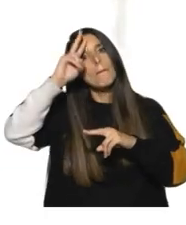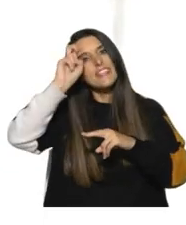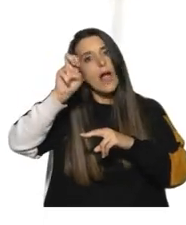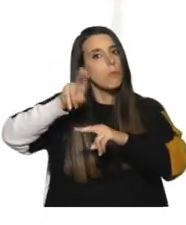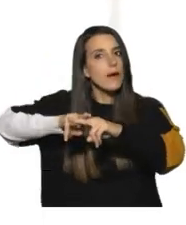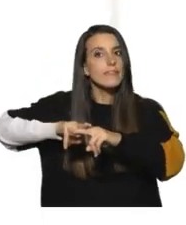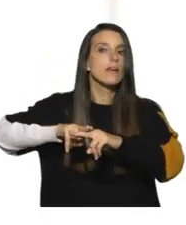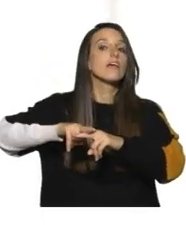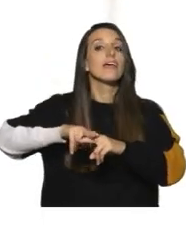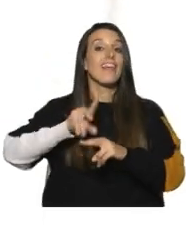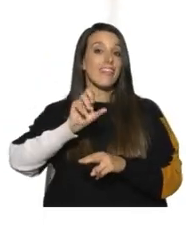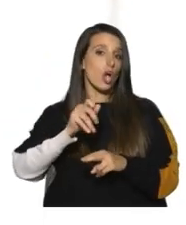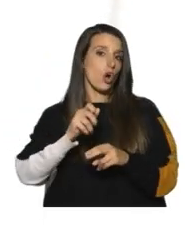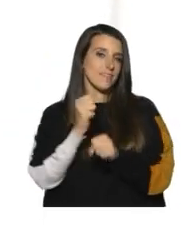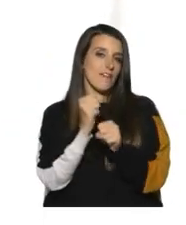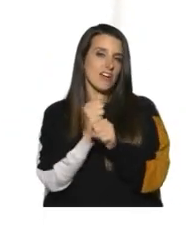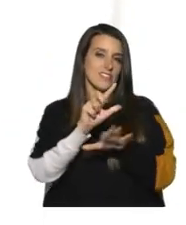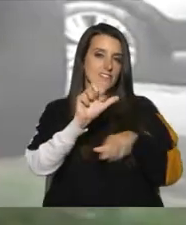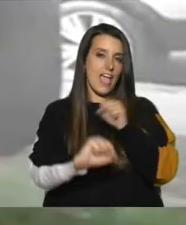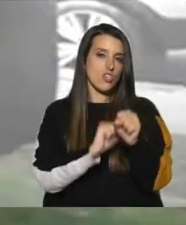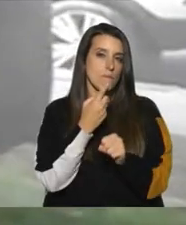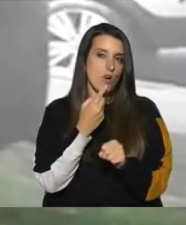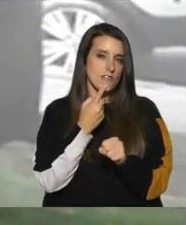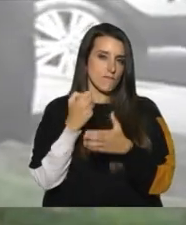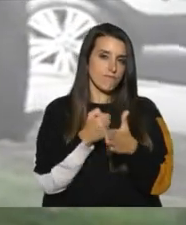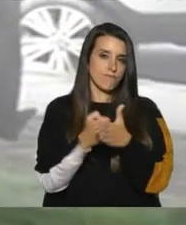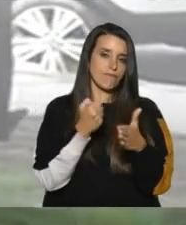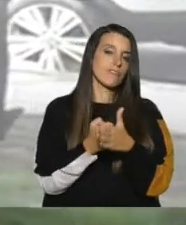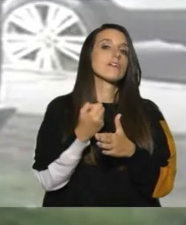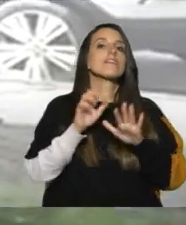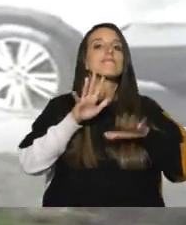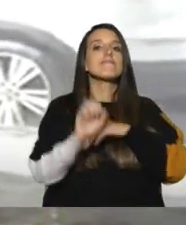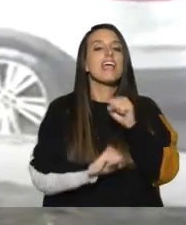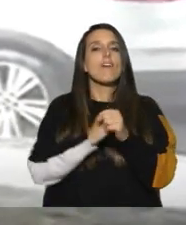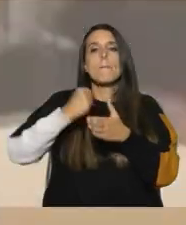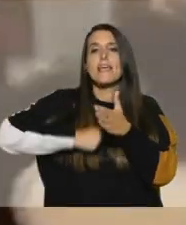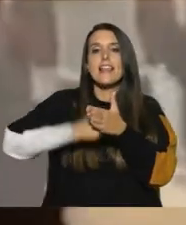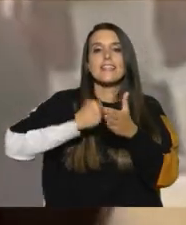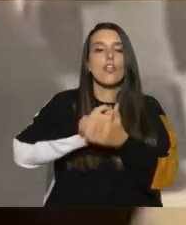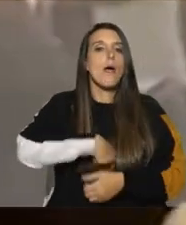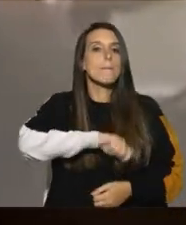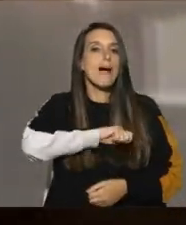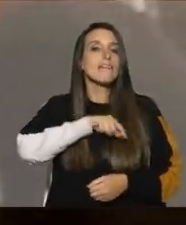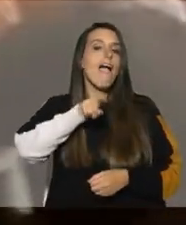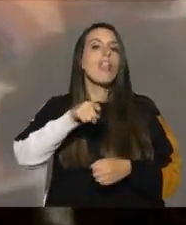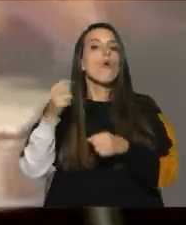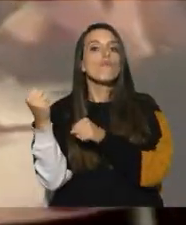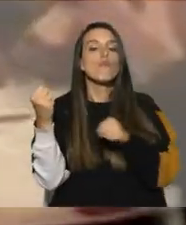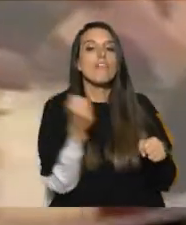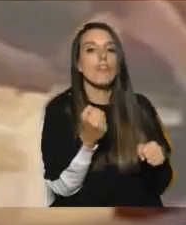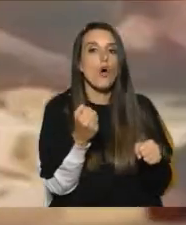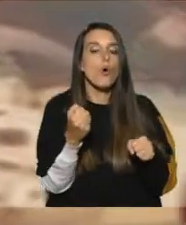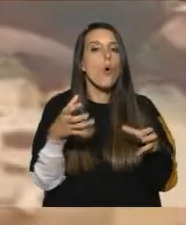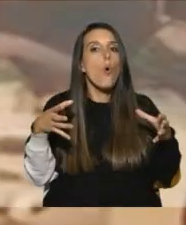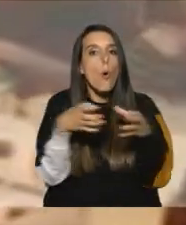Diego Burgueño trabaja desde los 16 años en política, entre ellos 10 años de militancia en España. Fue fundador del Movimiento Ciudadanos